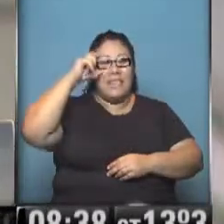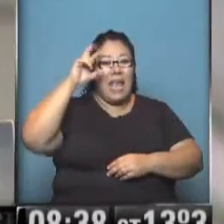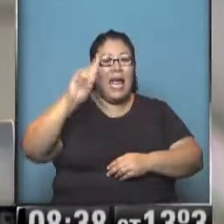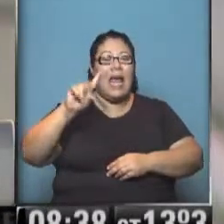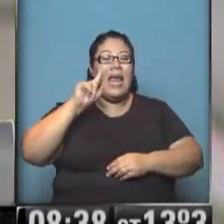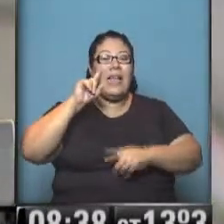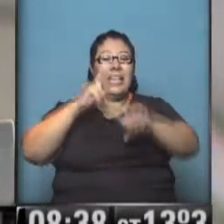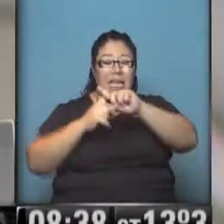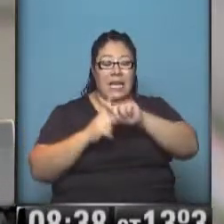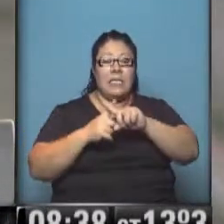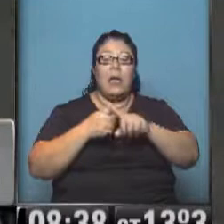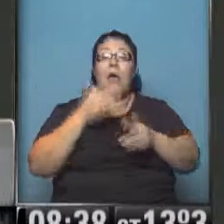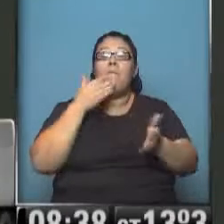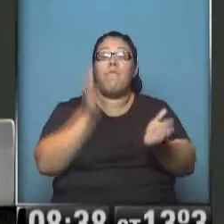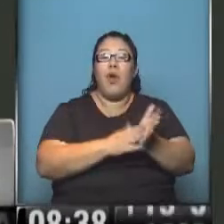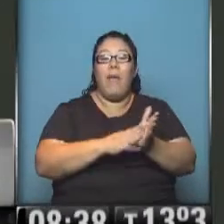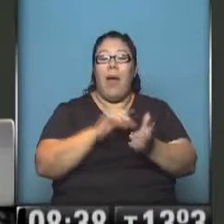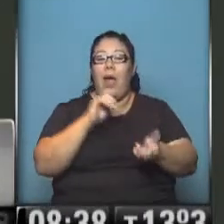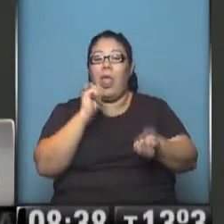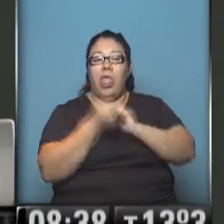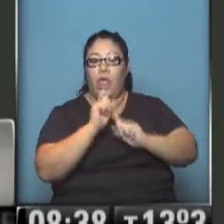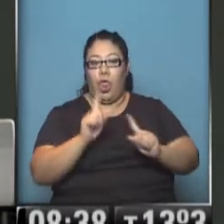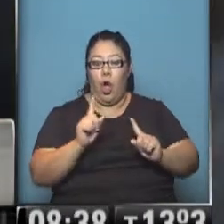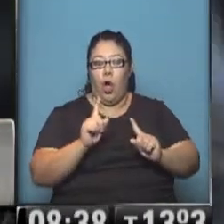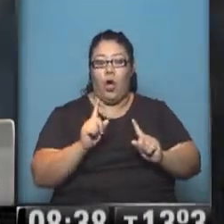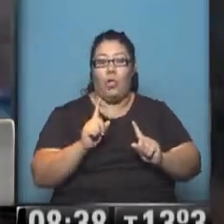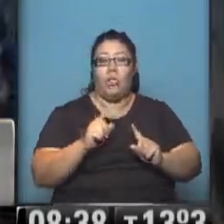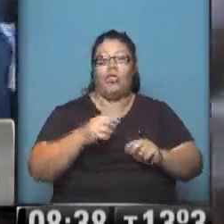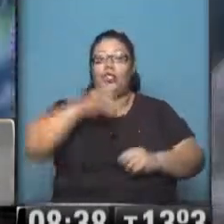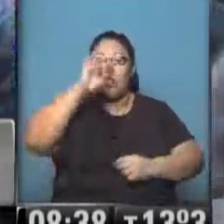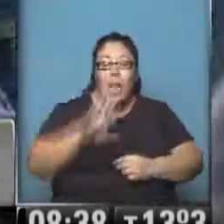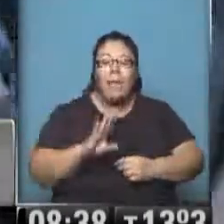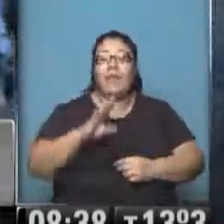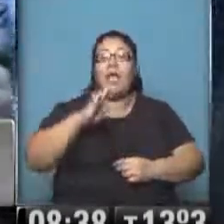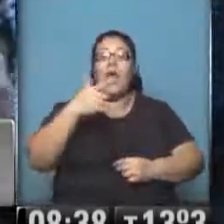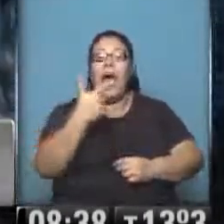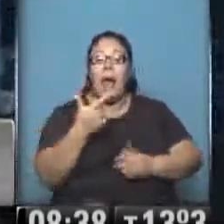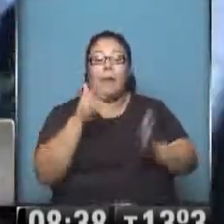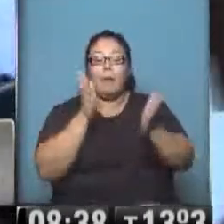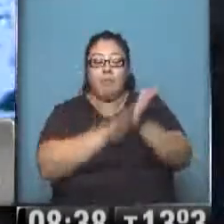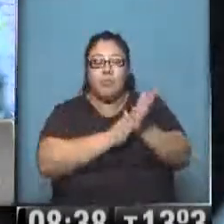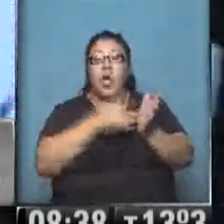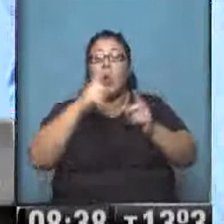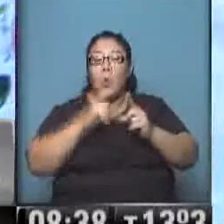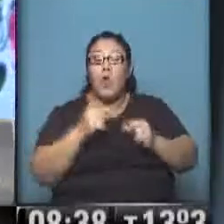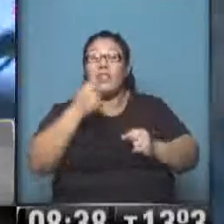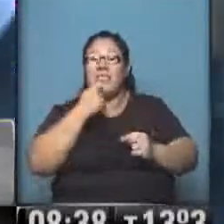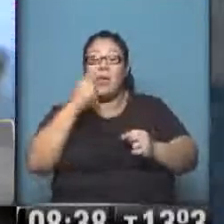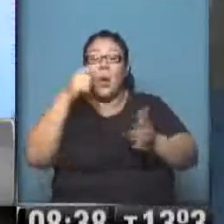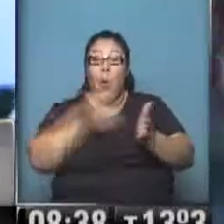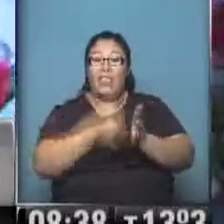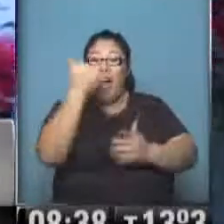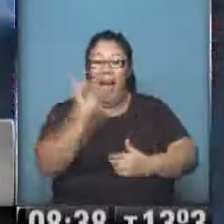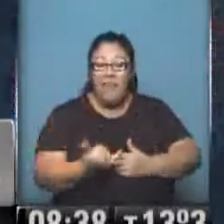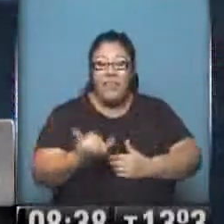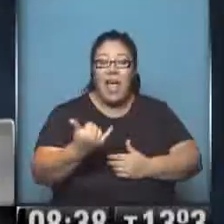no se pasó papel higiénico por todo el arma solamente donde estaba el calibre y la numeración si hubiesen habido huellas dijo la fiscal